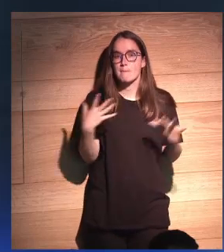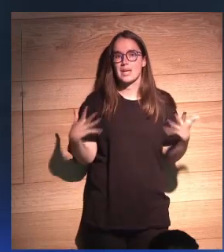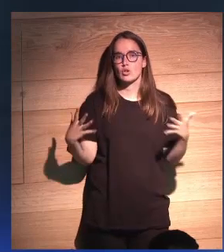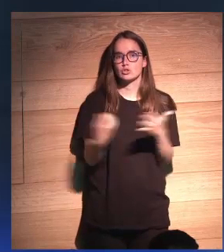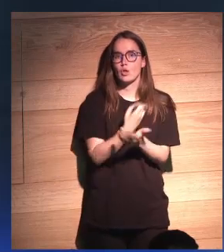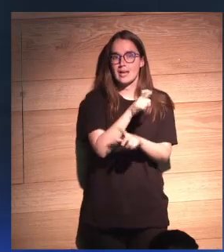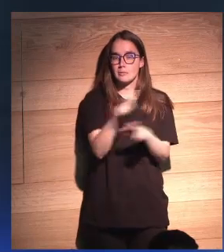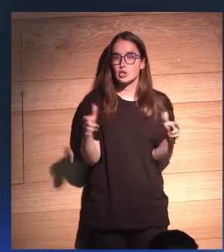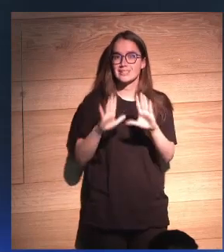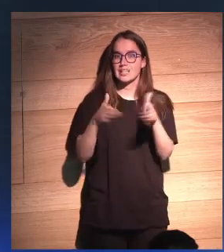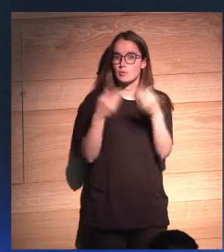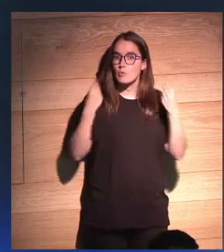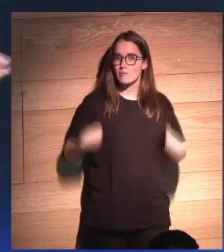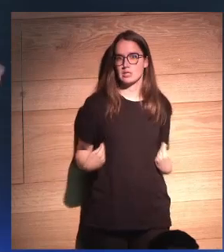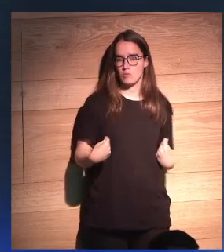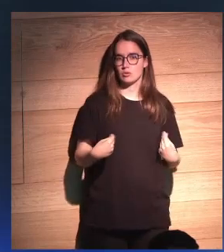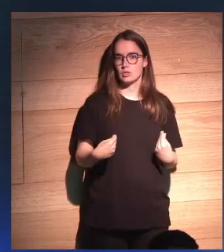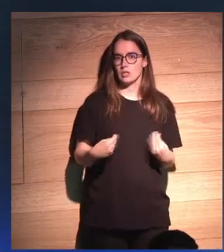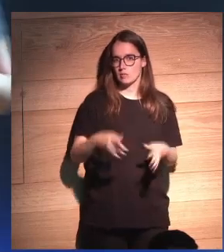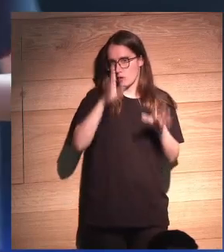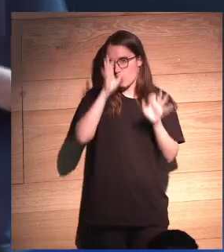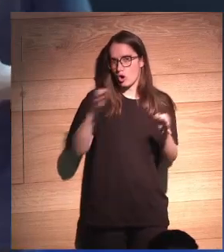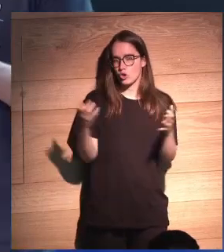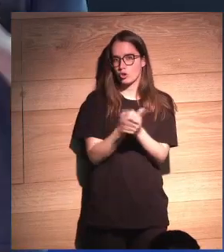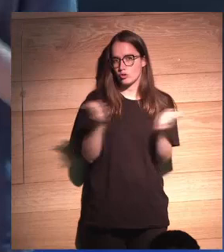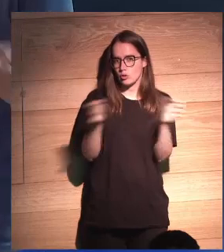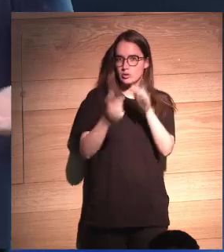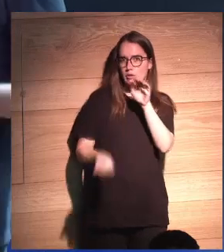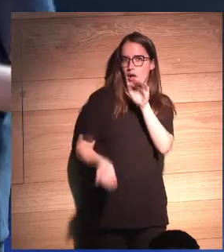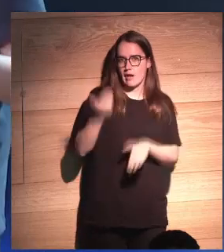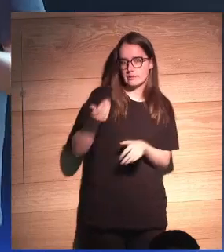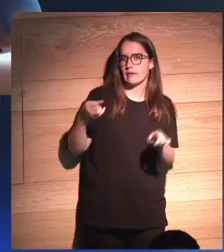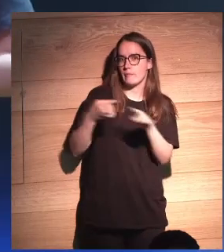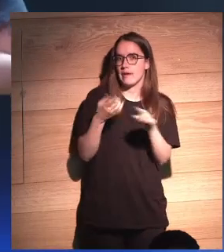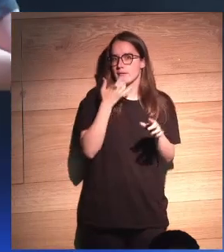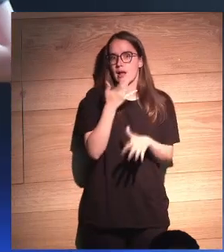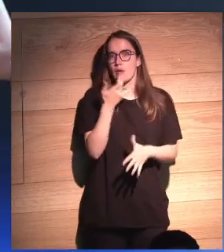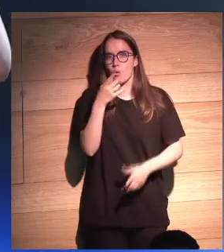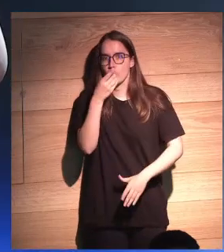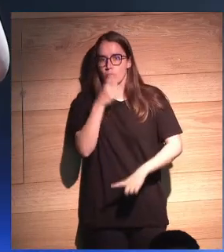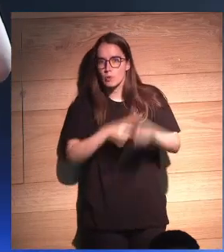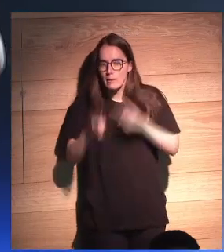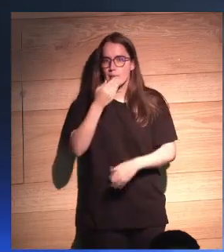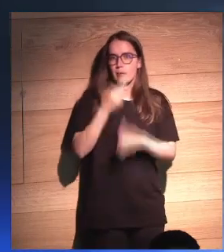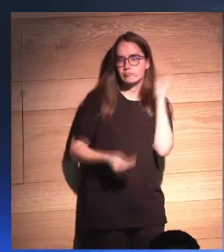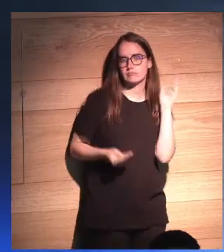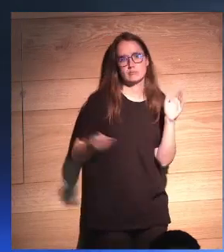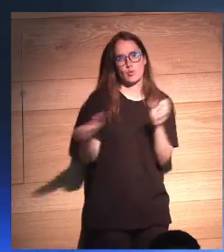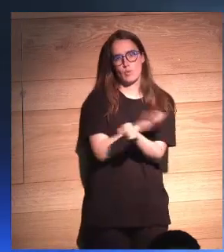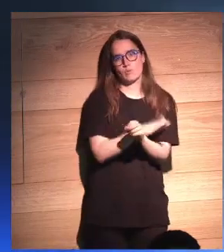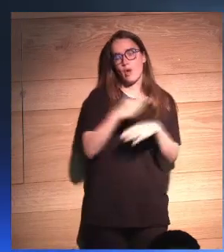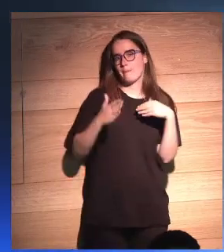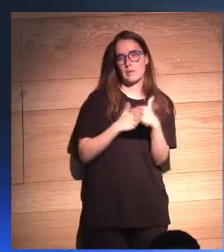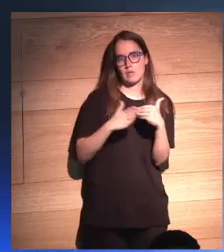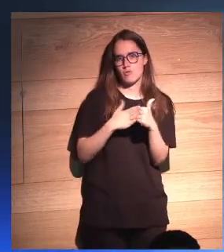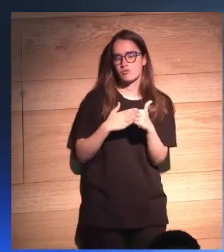los miembros del equipo el mismo, y por supuesto fueron dados de alta a todo el mundo para estar atendidos en caso de cualquier problema, porque hay unos